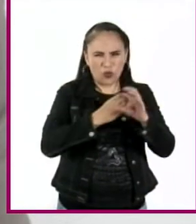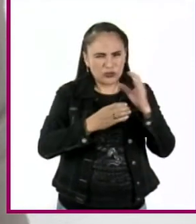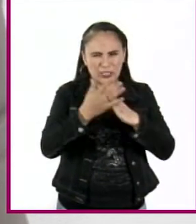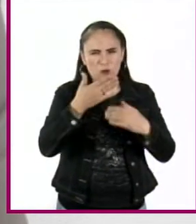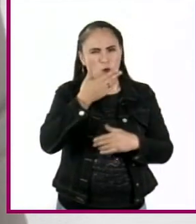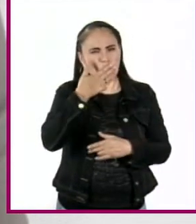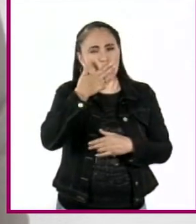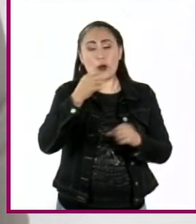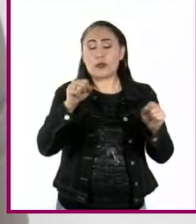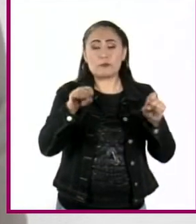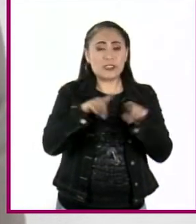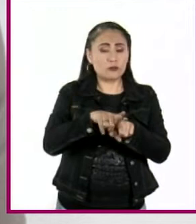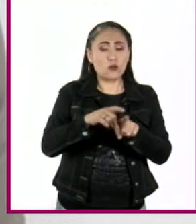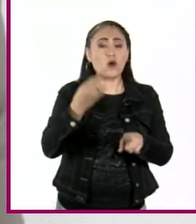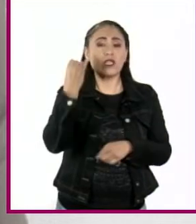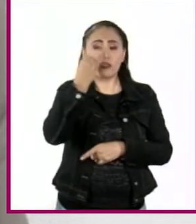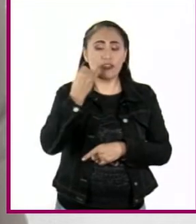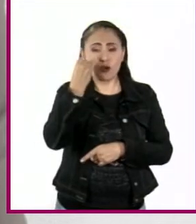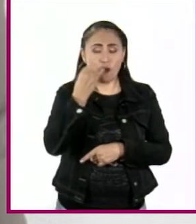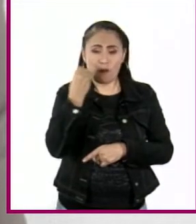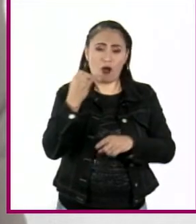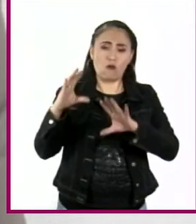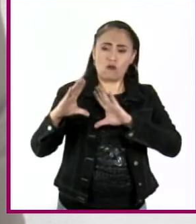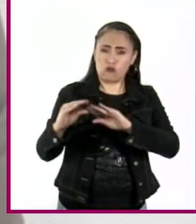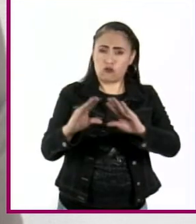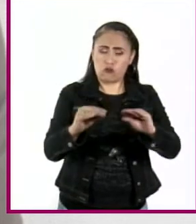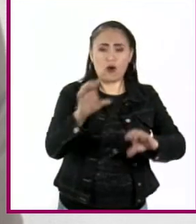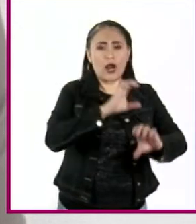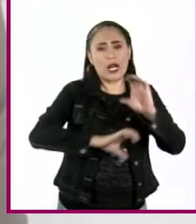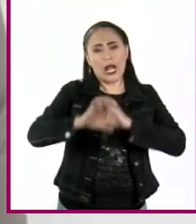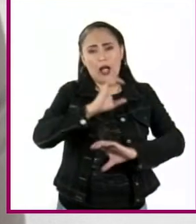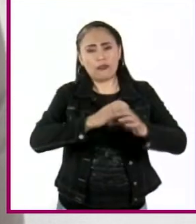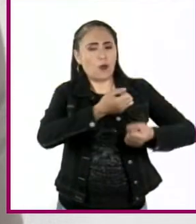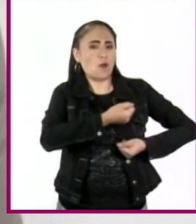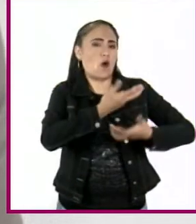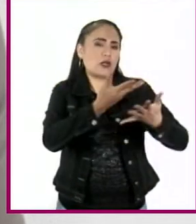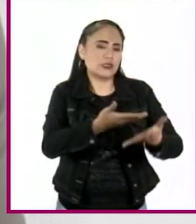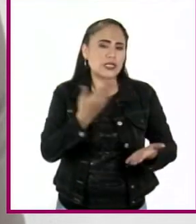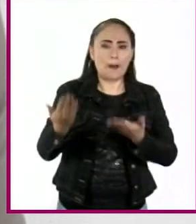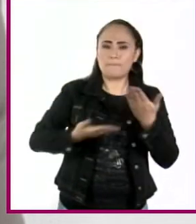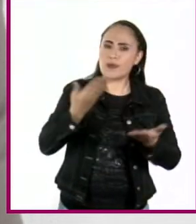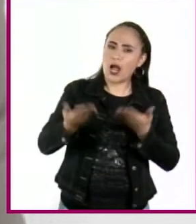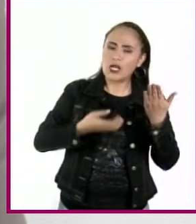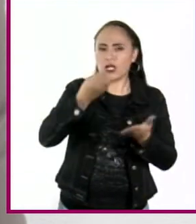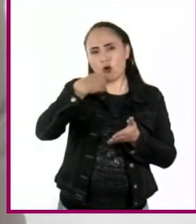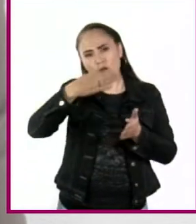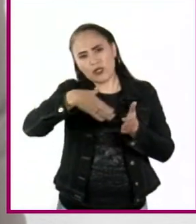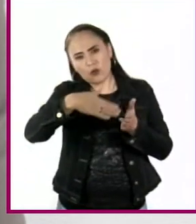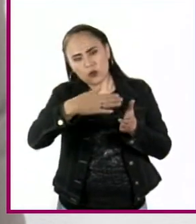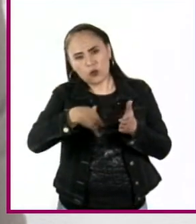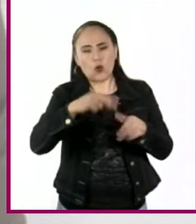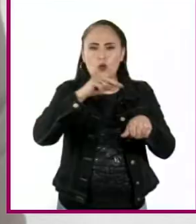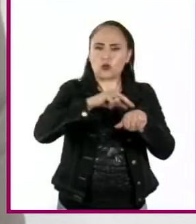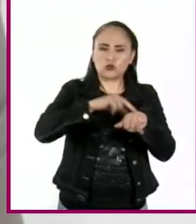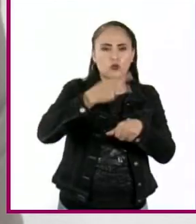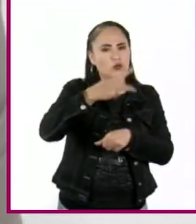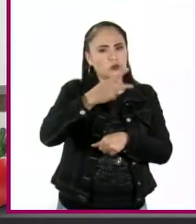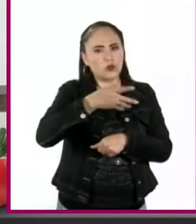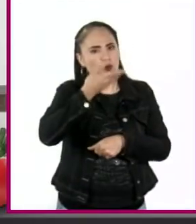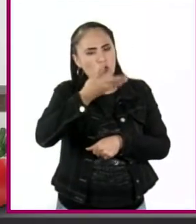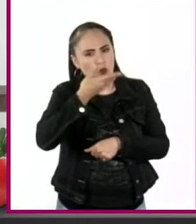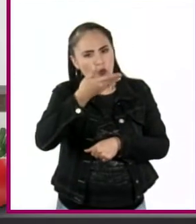las tradiciones y expresiones orales, los cantos, la poesía, las danzas, la gastronomía, la medicina tradicional,